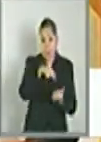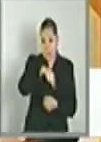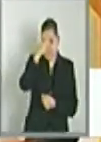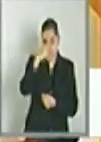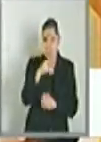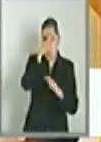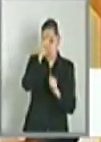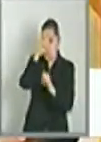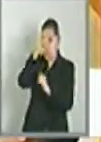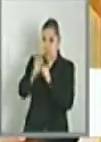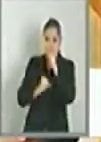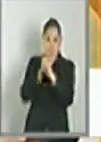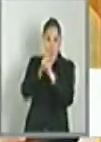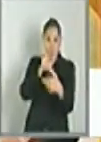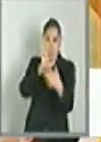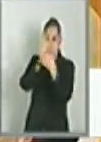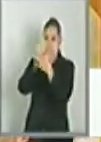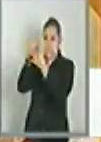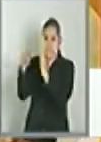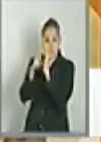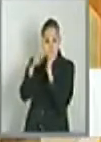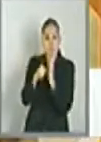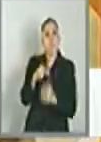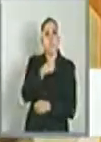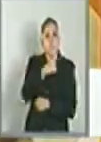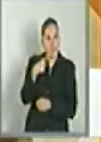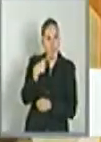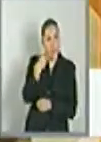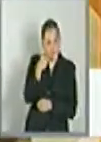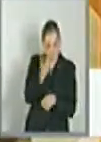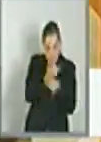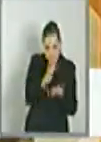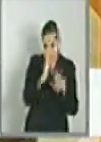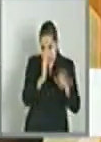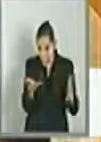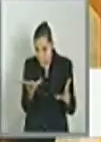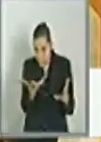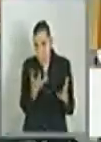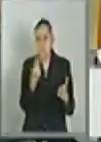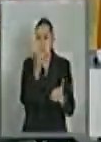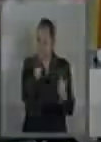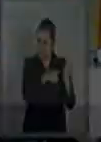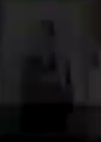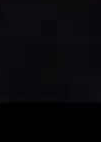es parte. Muchísimas gracias a todos por su atención. Gracias, diputada. Gracias, diputado.